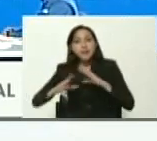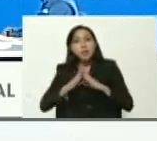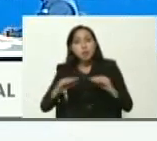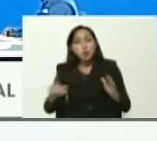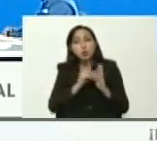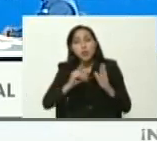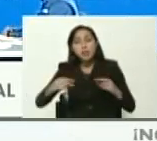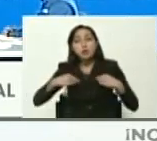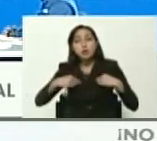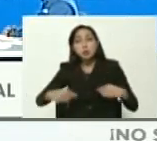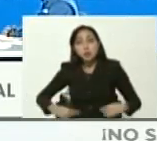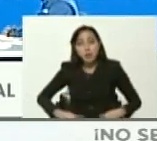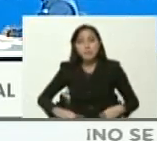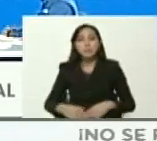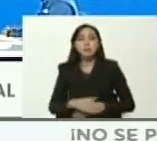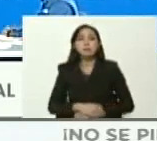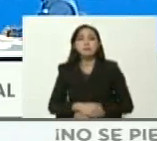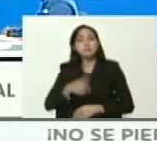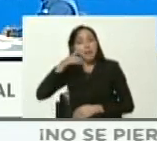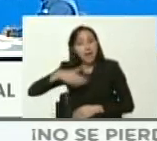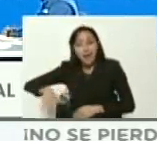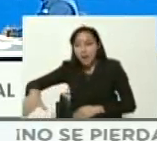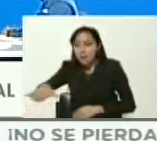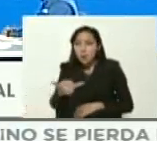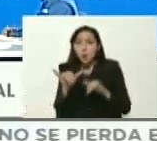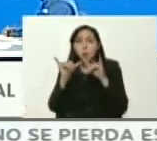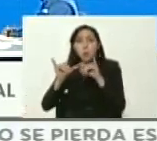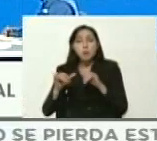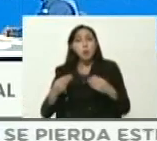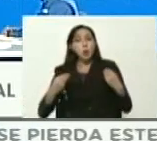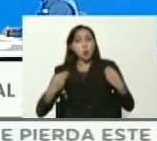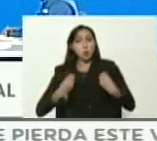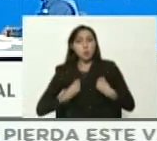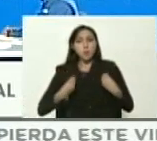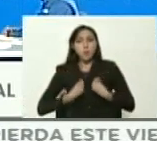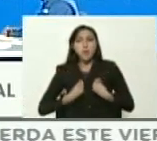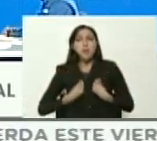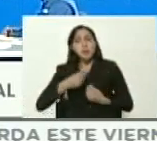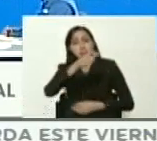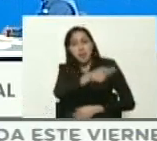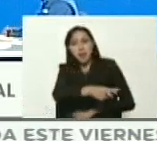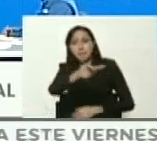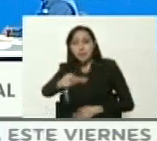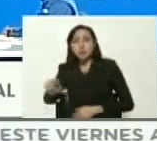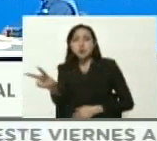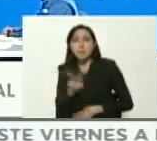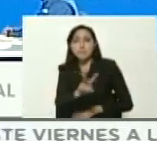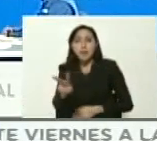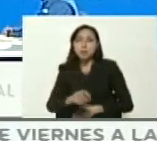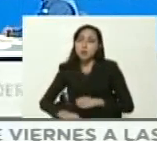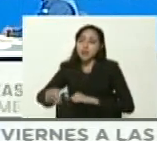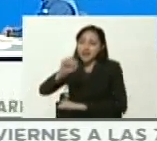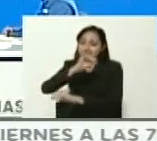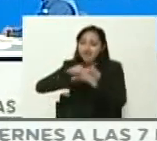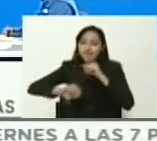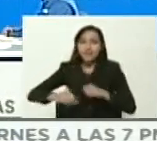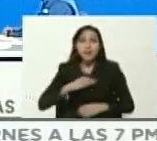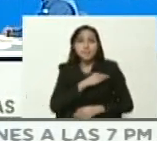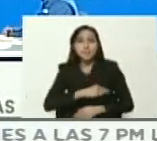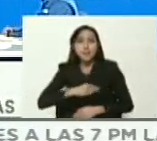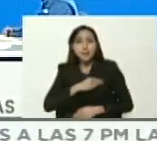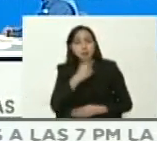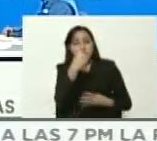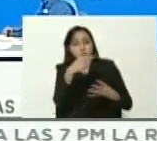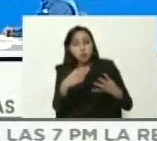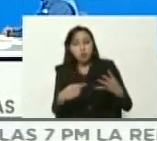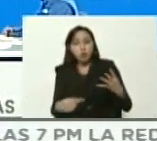derechos del pueblo, defender la vida de nuestra gente, defender con las misiones y grandes